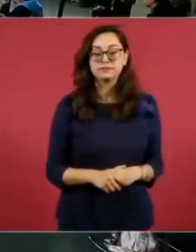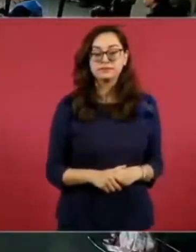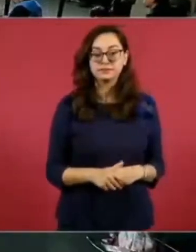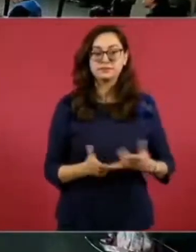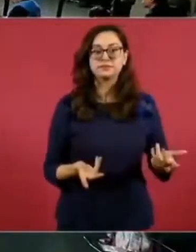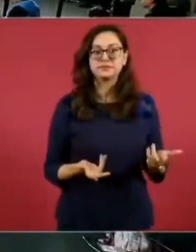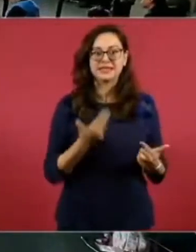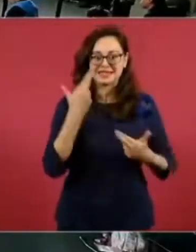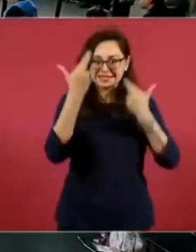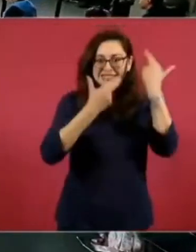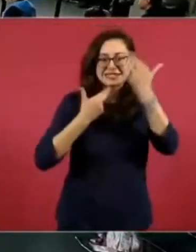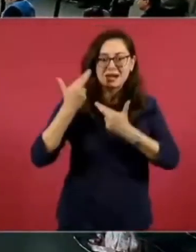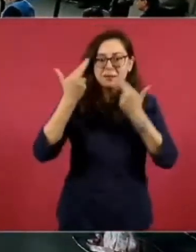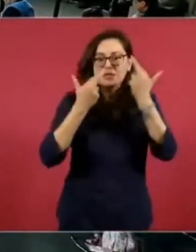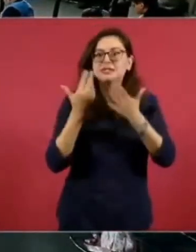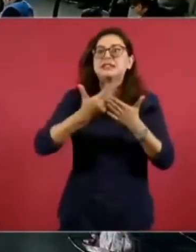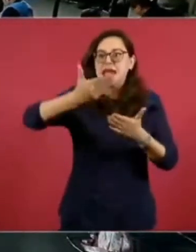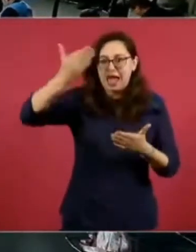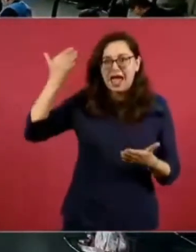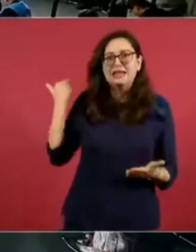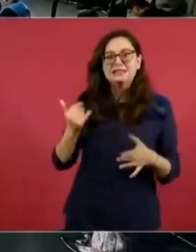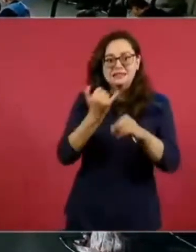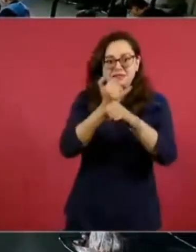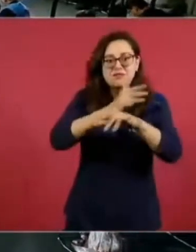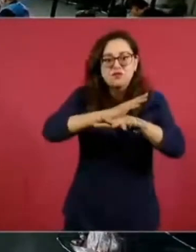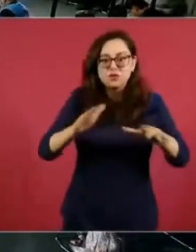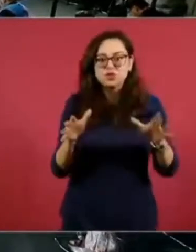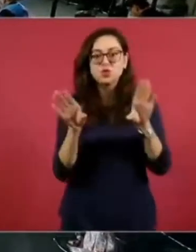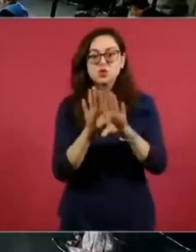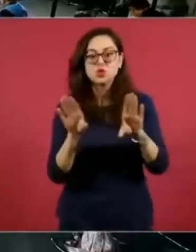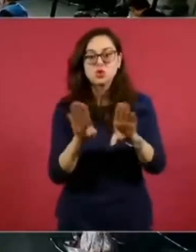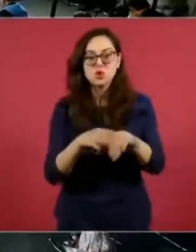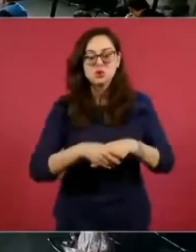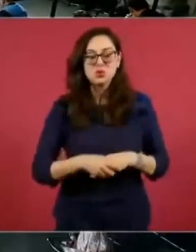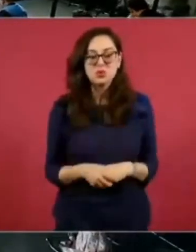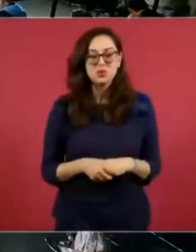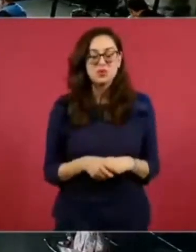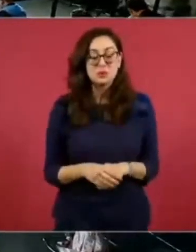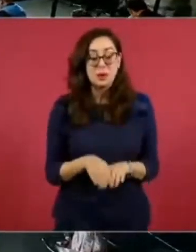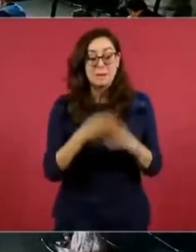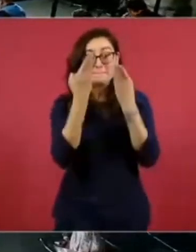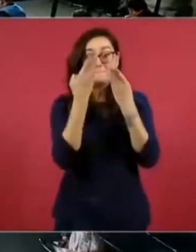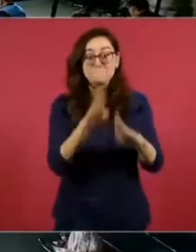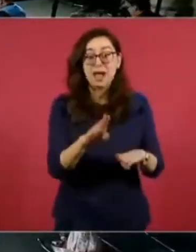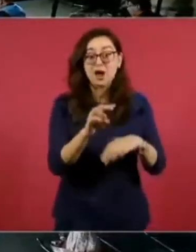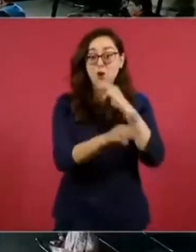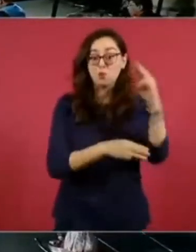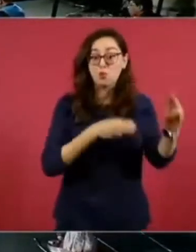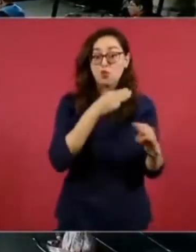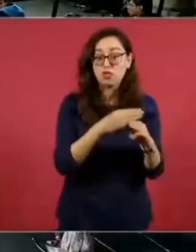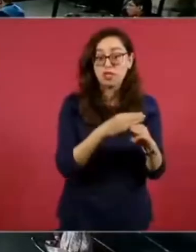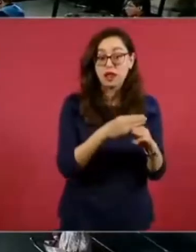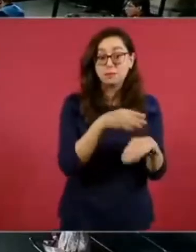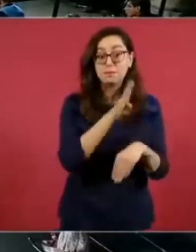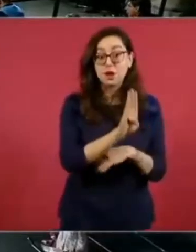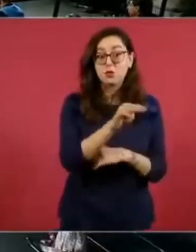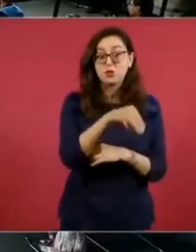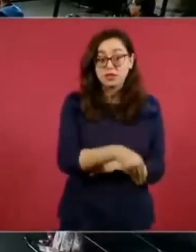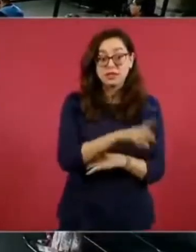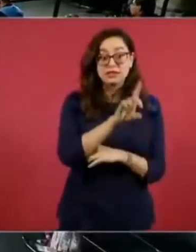los datos del Banco Mundial, fue cuando hubo en México más